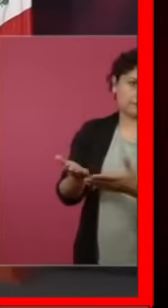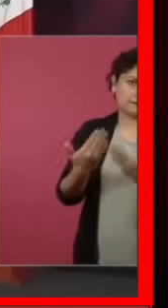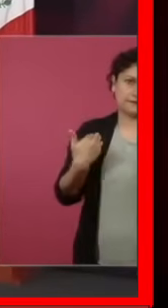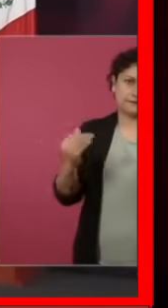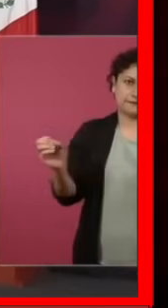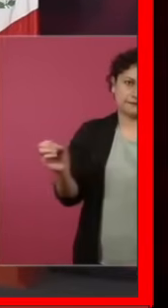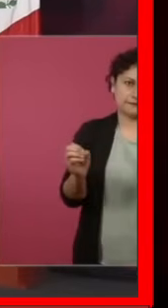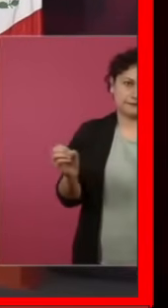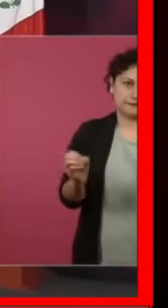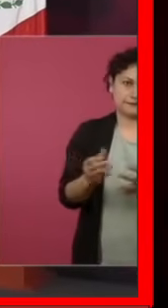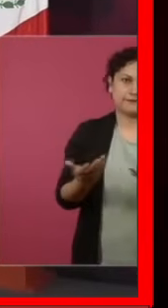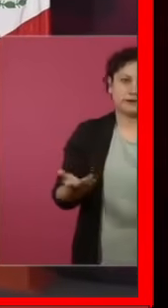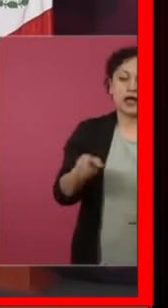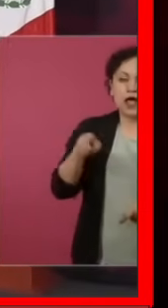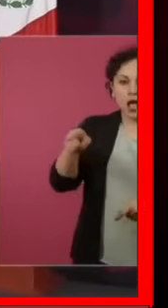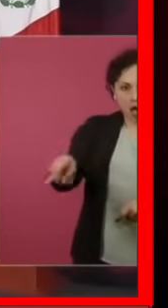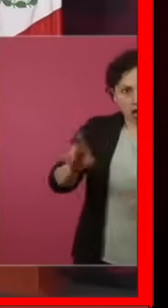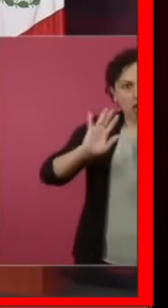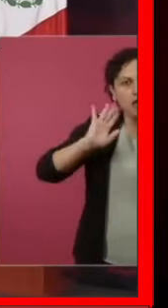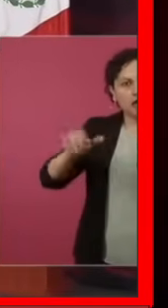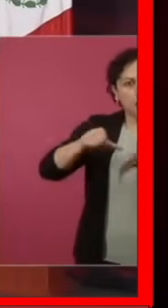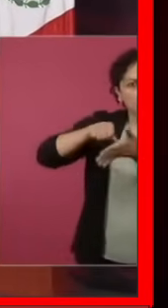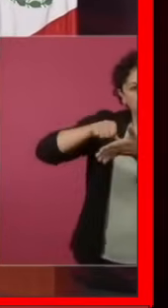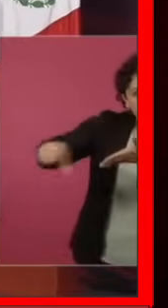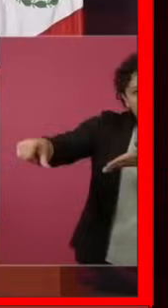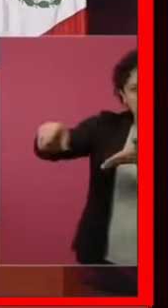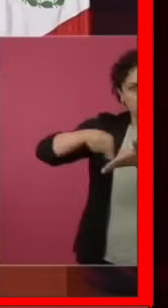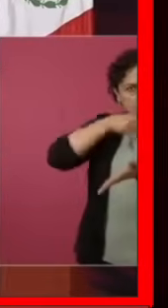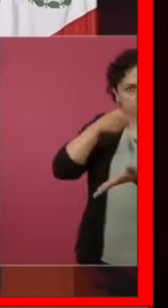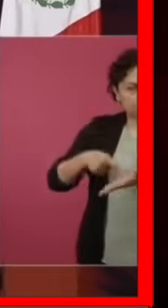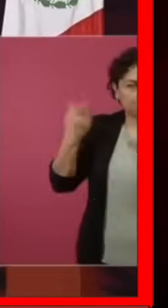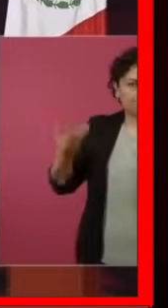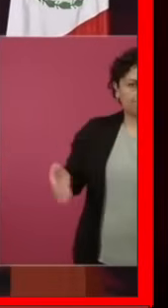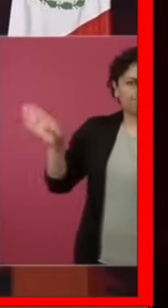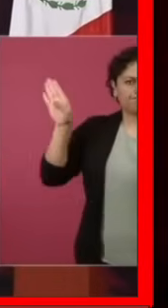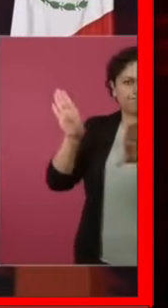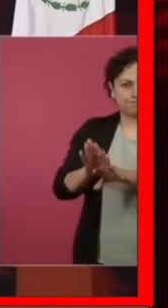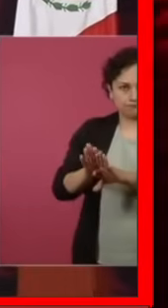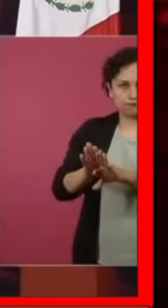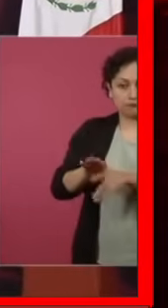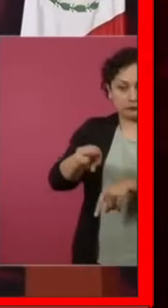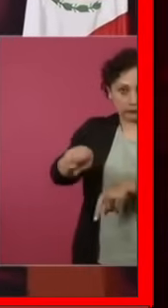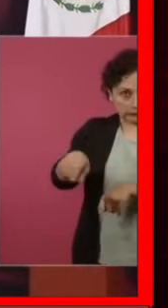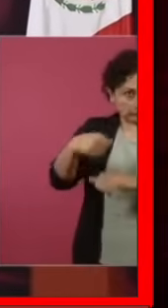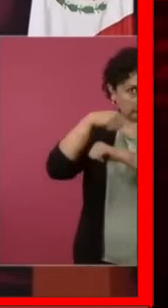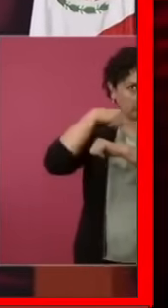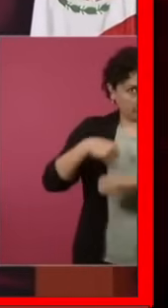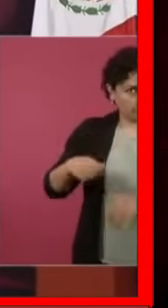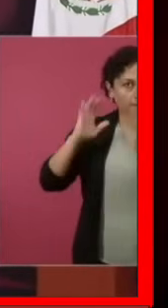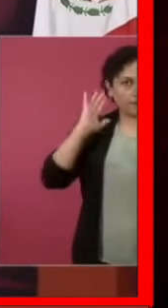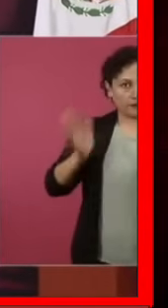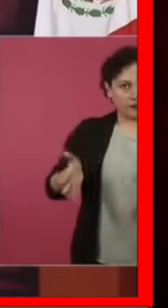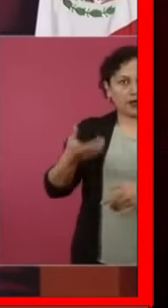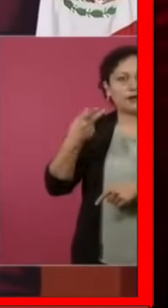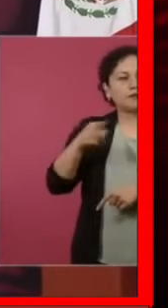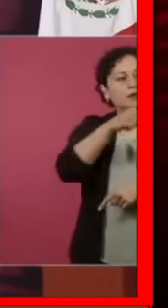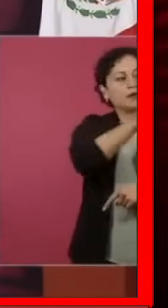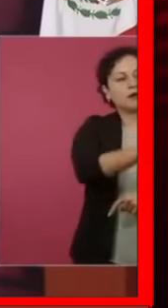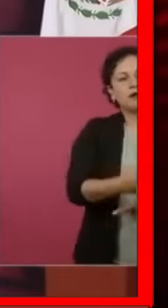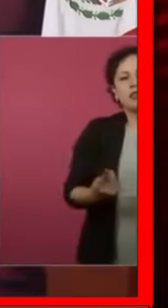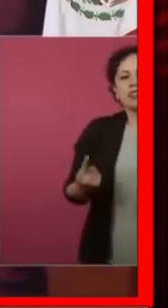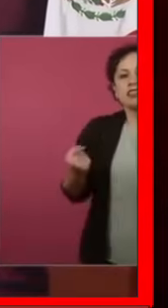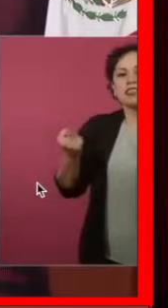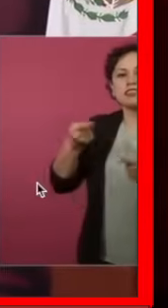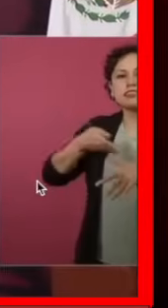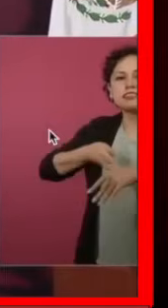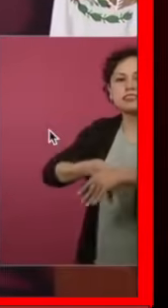Ya tenía clausurado, pero ya fueron más estrictos en